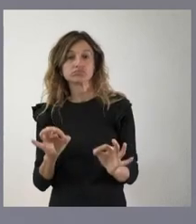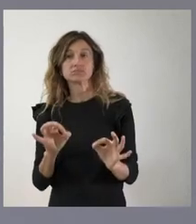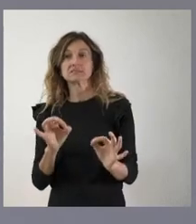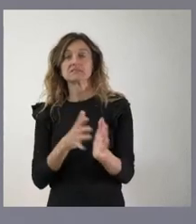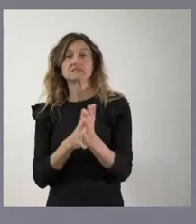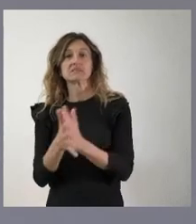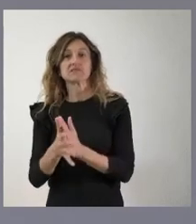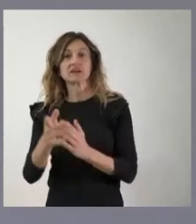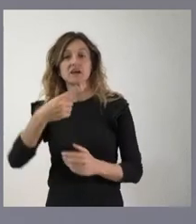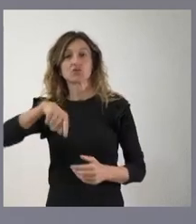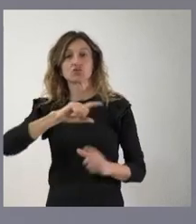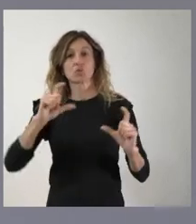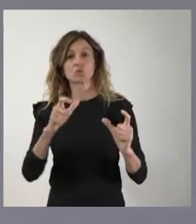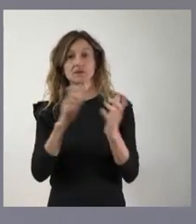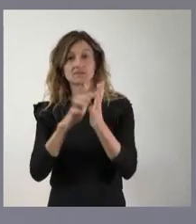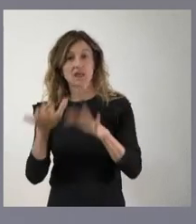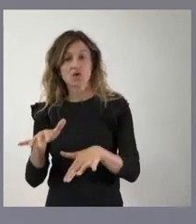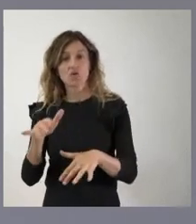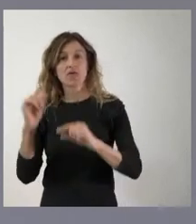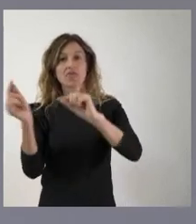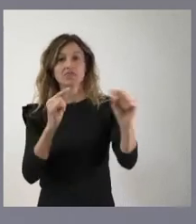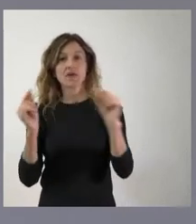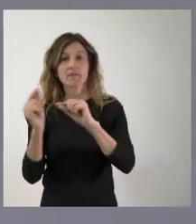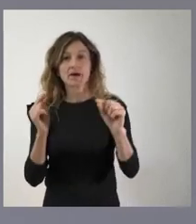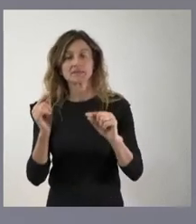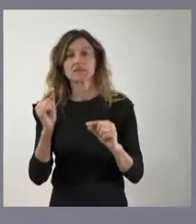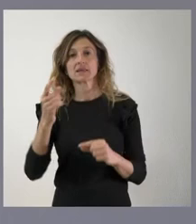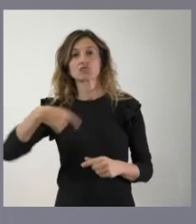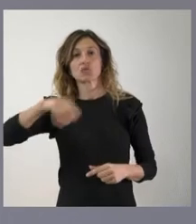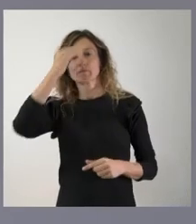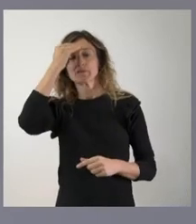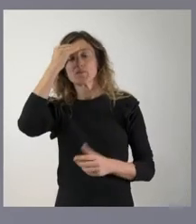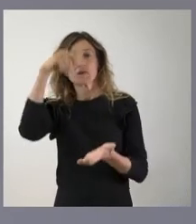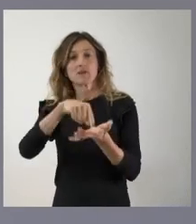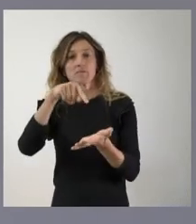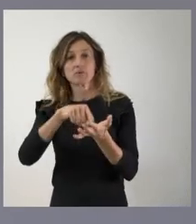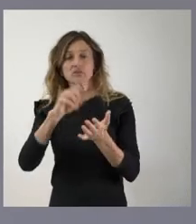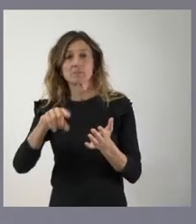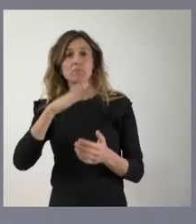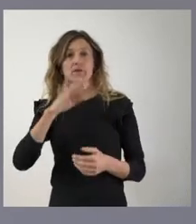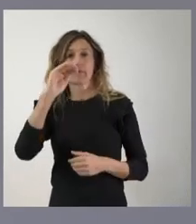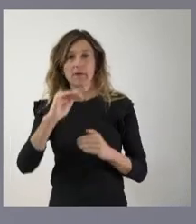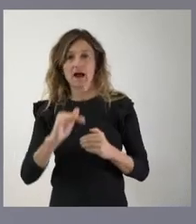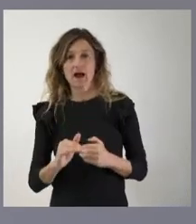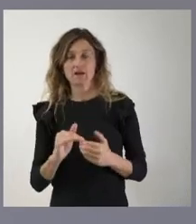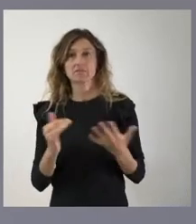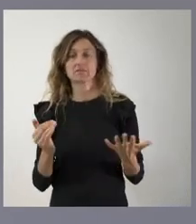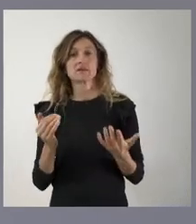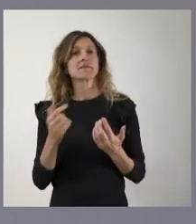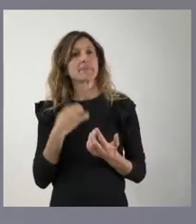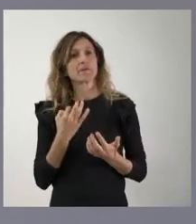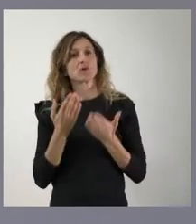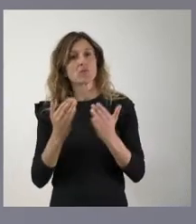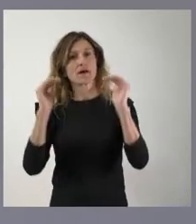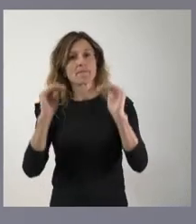sitúa a nosotros a la junta de Castilla y león claramente en el debate de aquellos que pensamos que los impuestos pueden bajarse y debemos contribuir a bajarlos